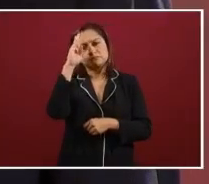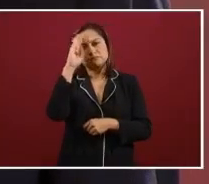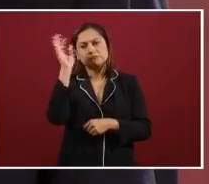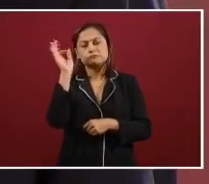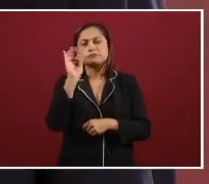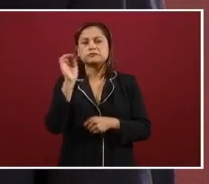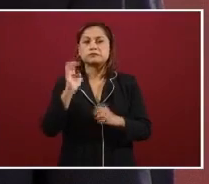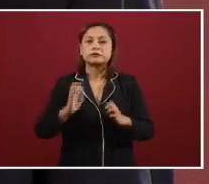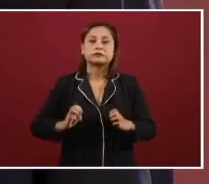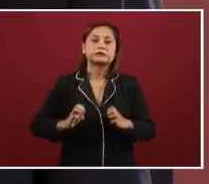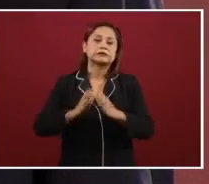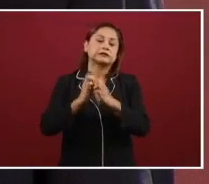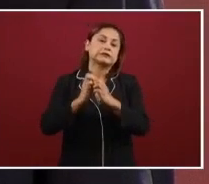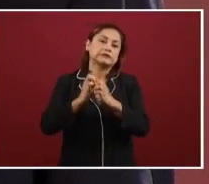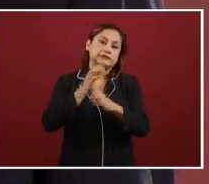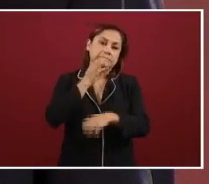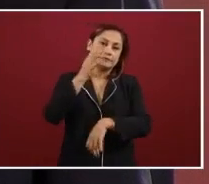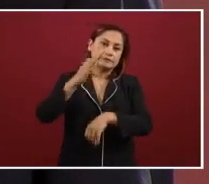Nosotros